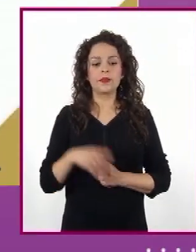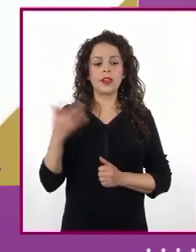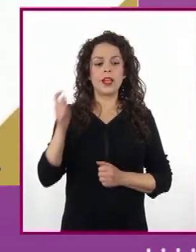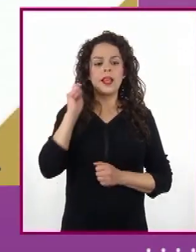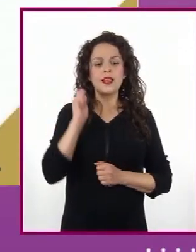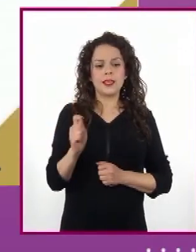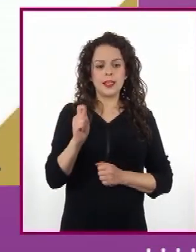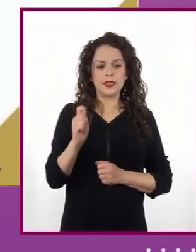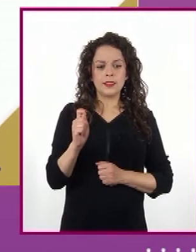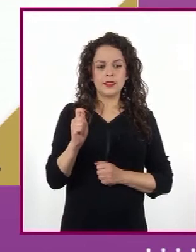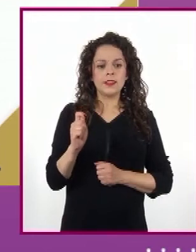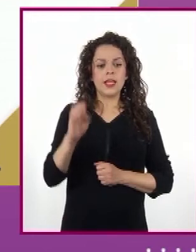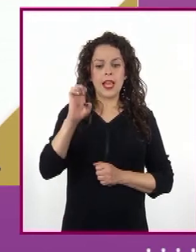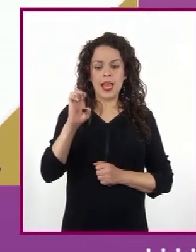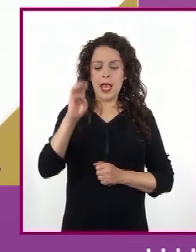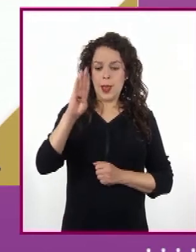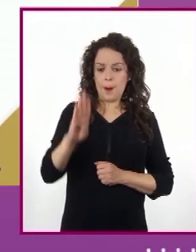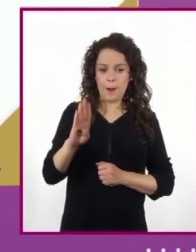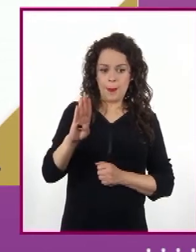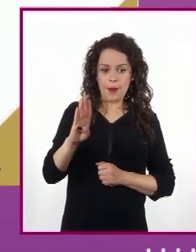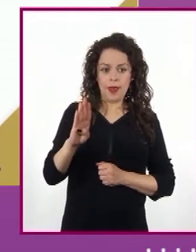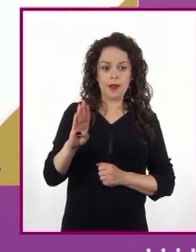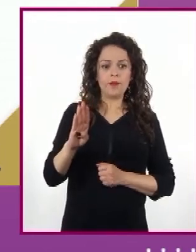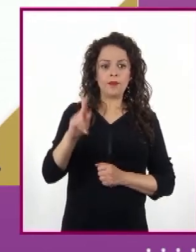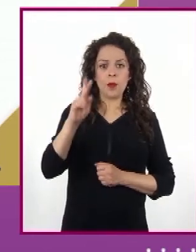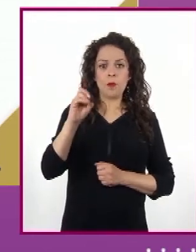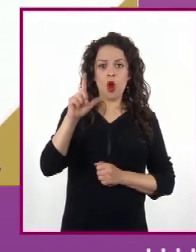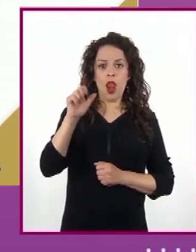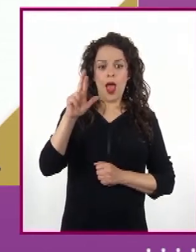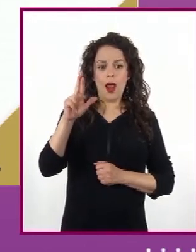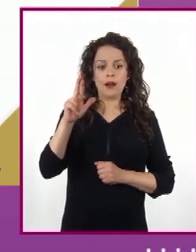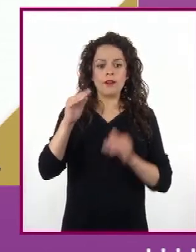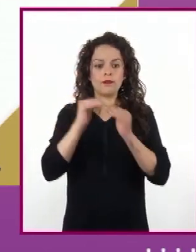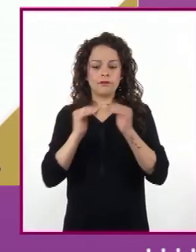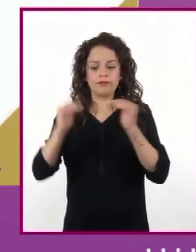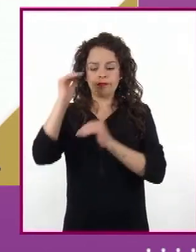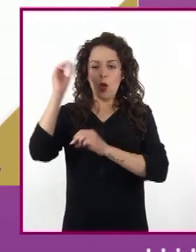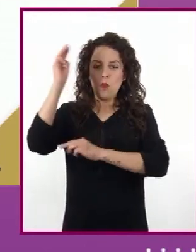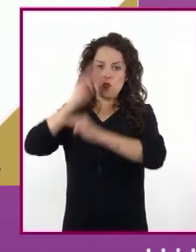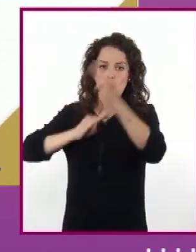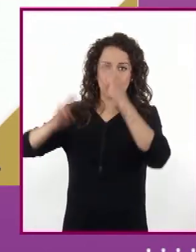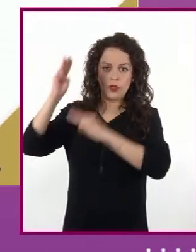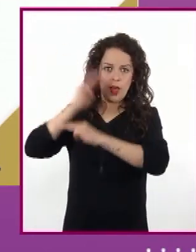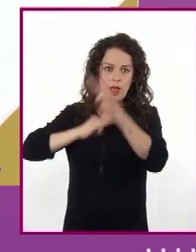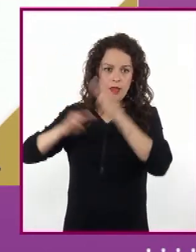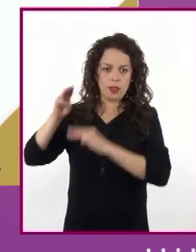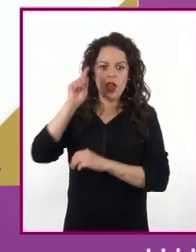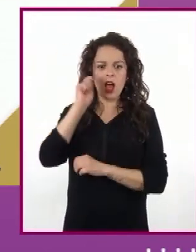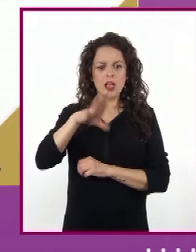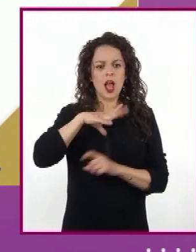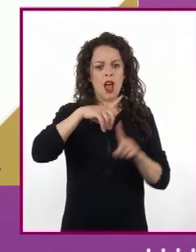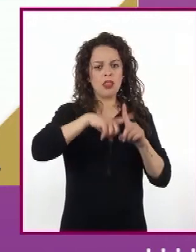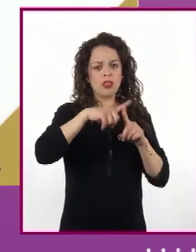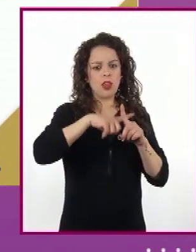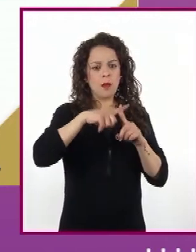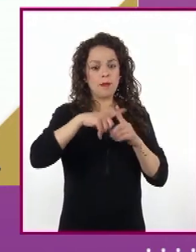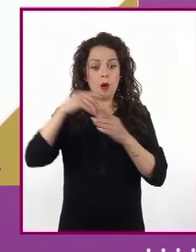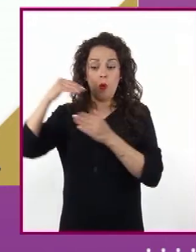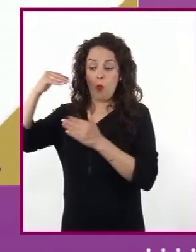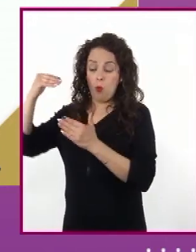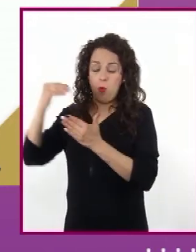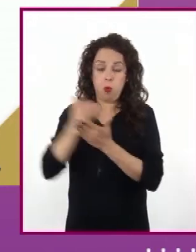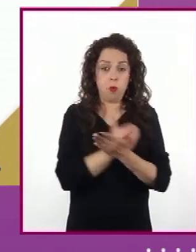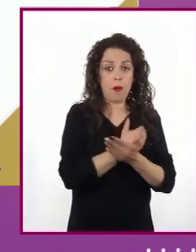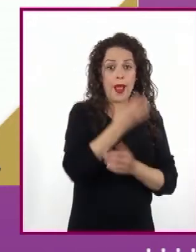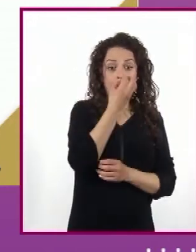alta montaña, conocido con la nomenclatura EB, tiene una temperatura que disminuye entre